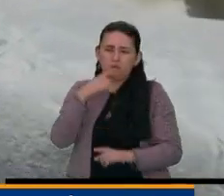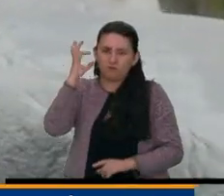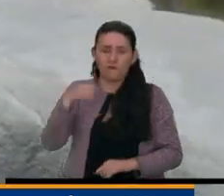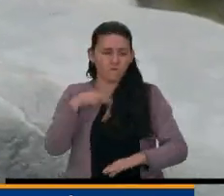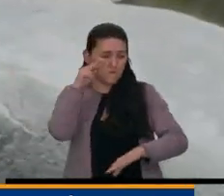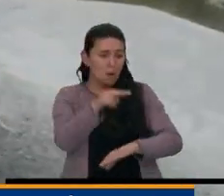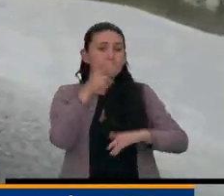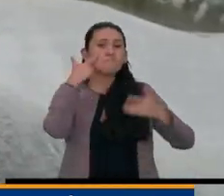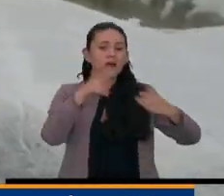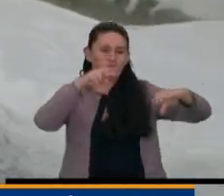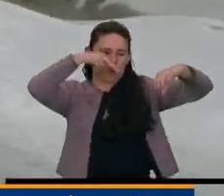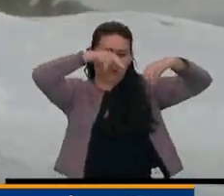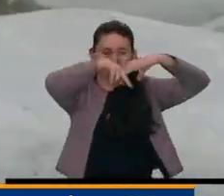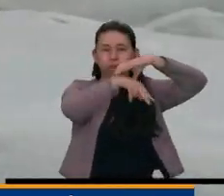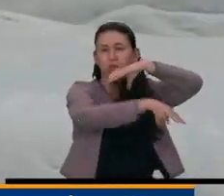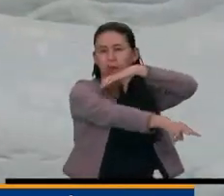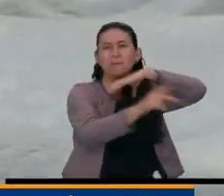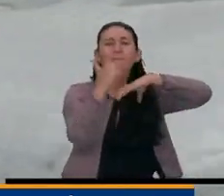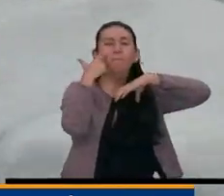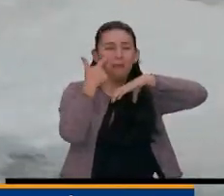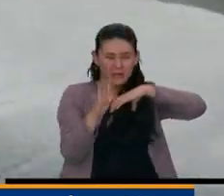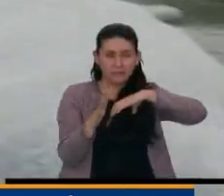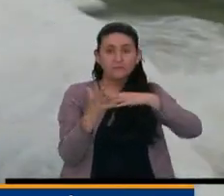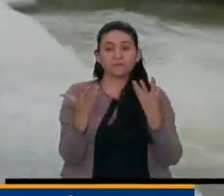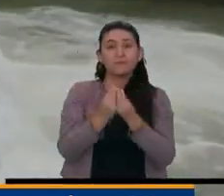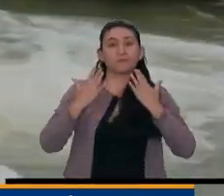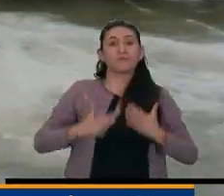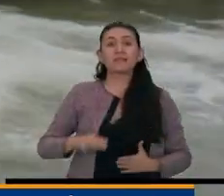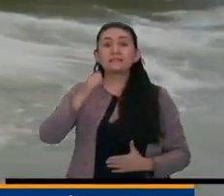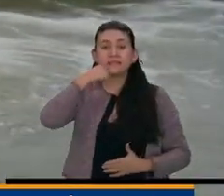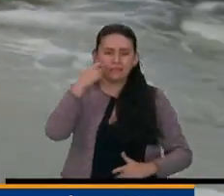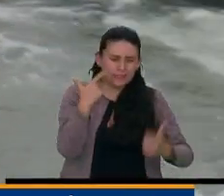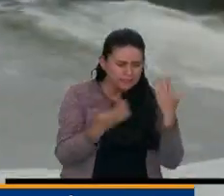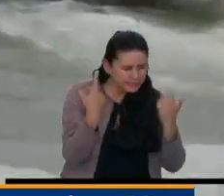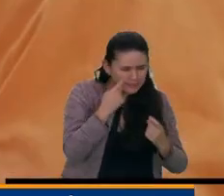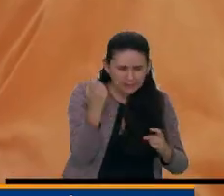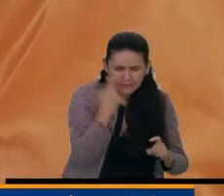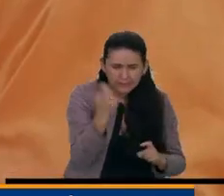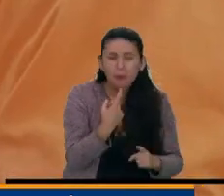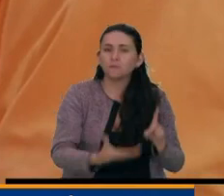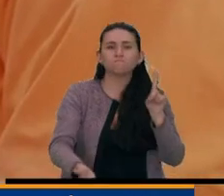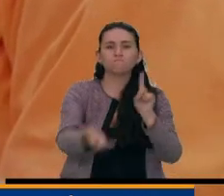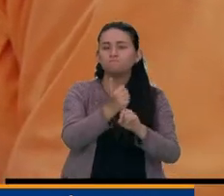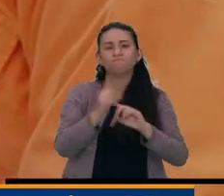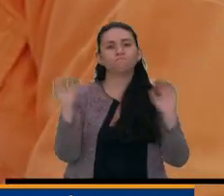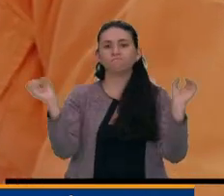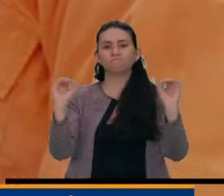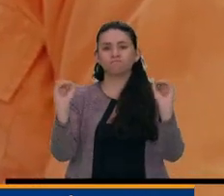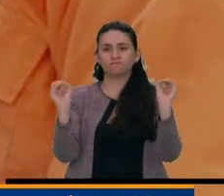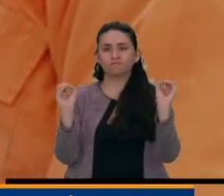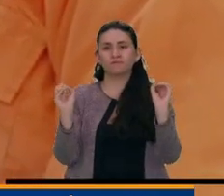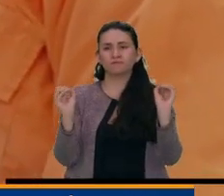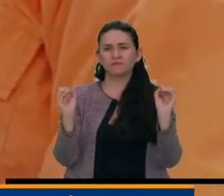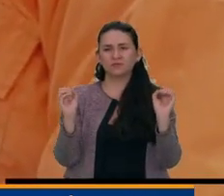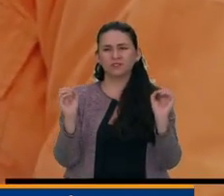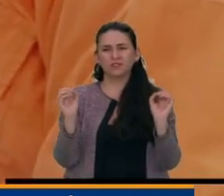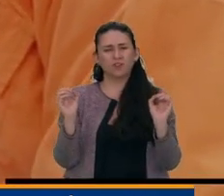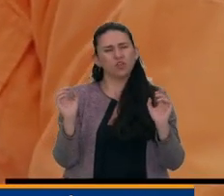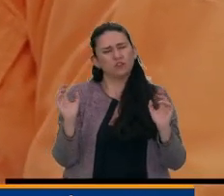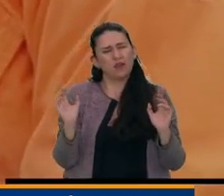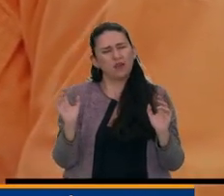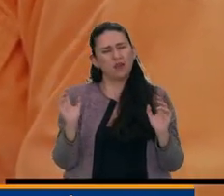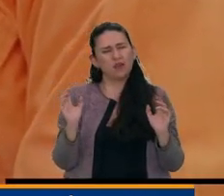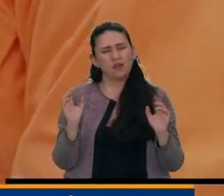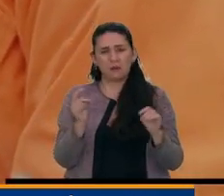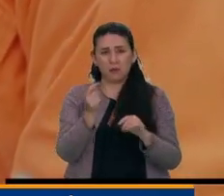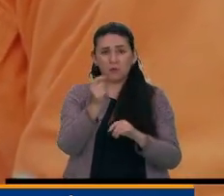La defensa civil, pese a sus esfuerzos, aún no ha podido hallar a la víctima. Cuando cae en la poza, como que eso no quedó ni un rato,